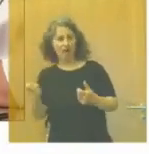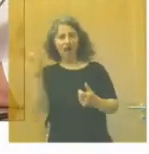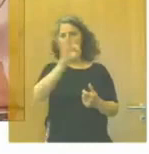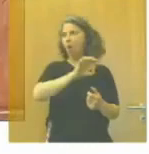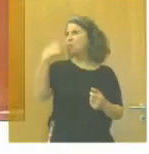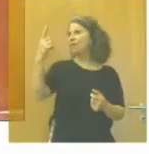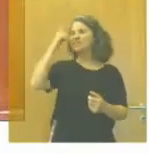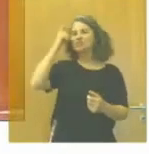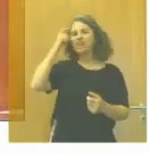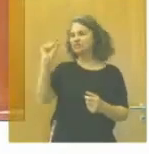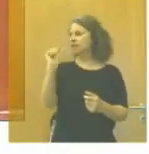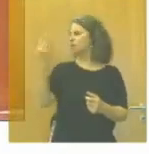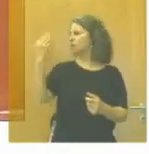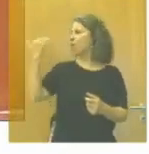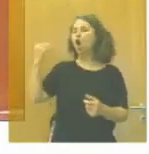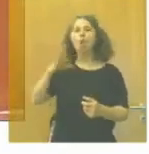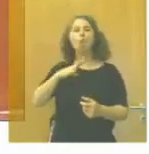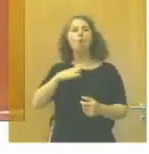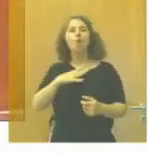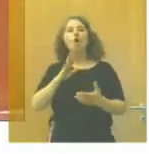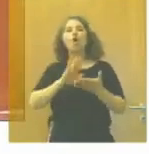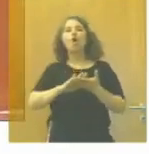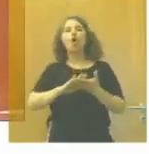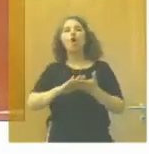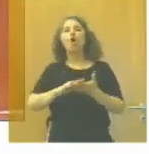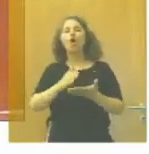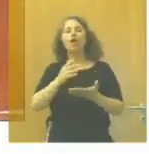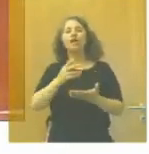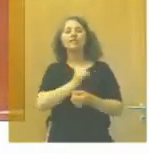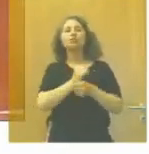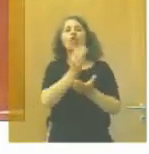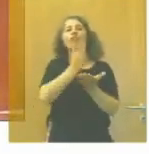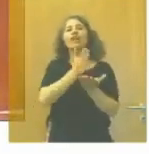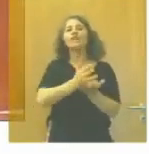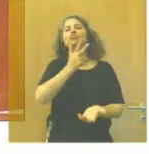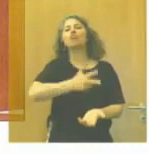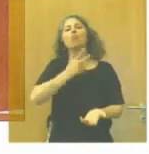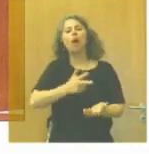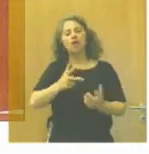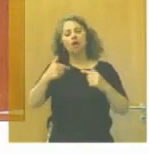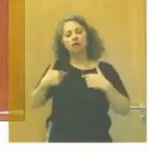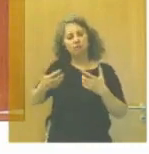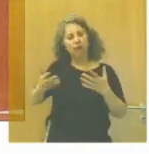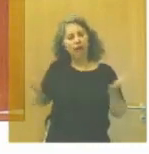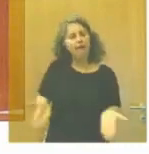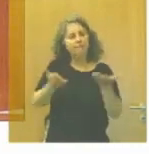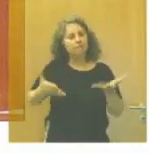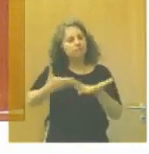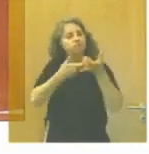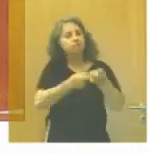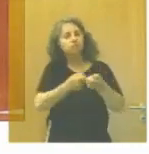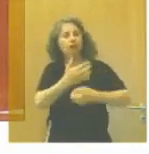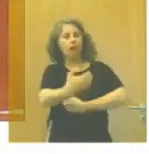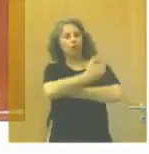experiencias como la que tuvimos recientemente con la Institución de Derechos Humanos, también en una iniciativa que estamos apoyando conjuntamente con